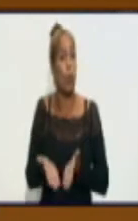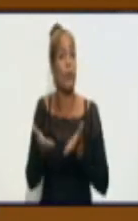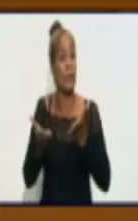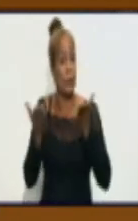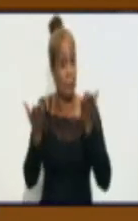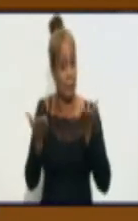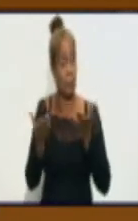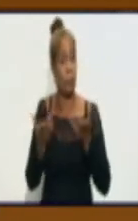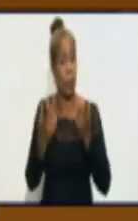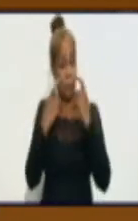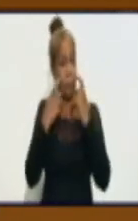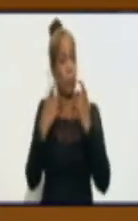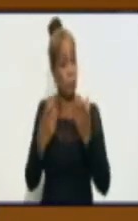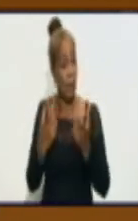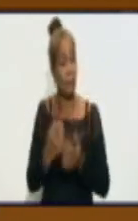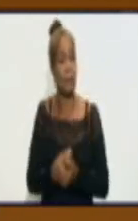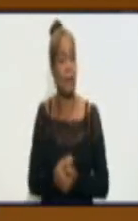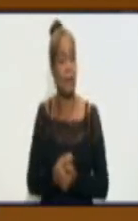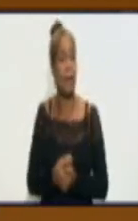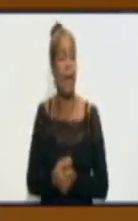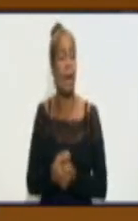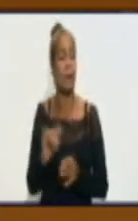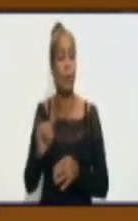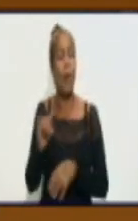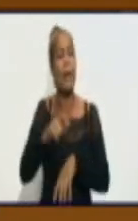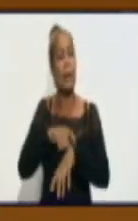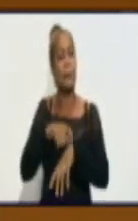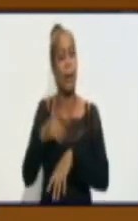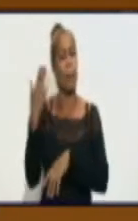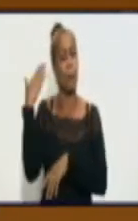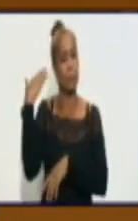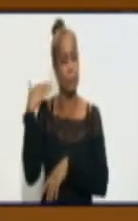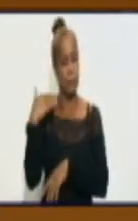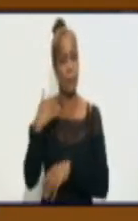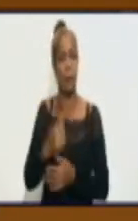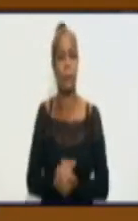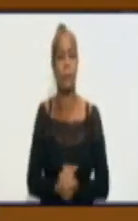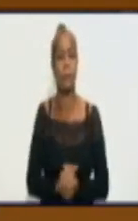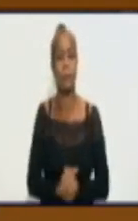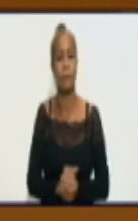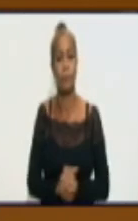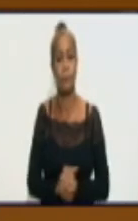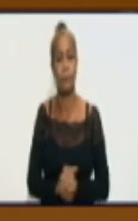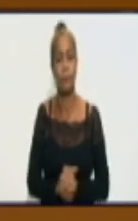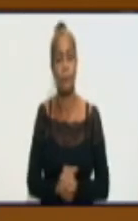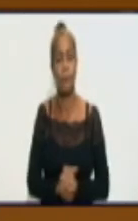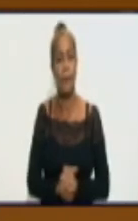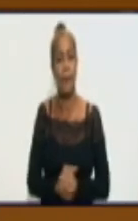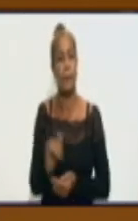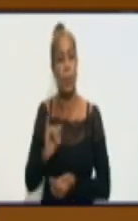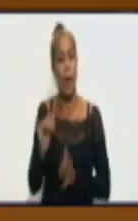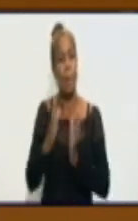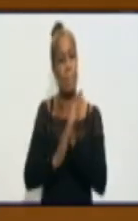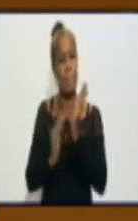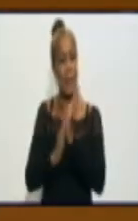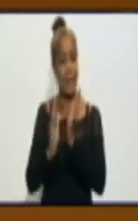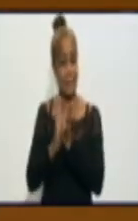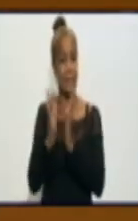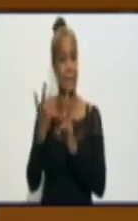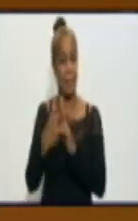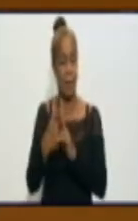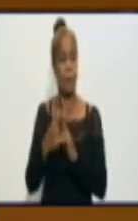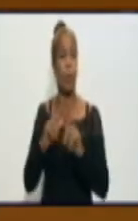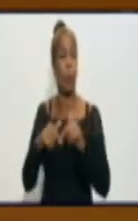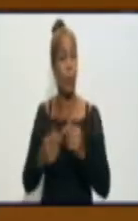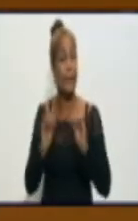considerable en relación al ciclo pasado, el ciclo que recién terminó correspondiente al mes de junio, de mayo. Y bueno, por esto es el